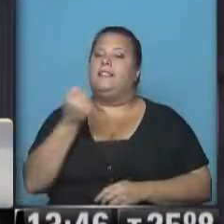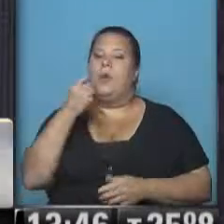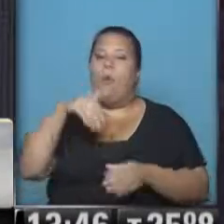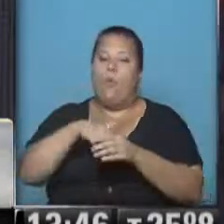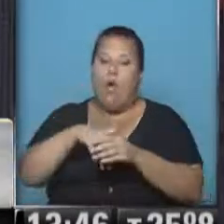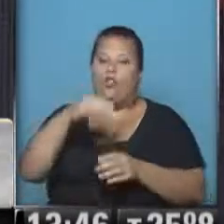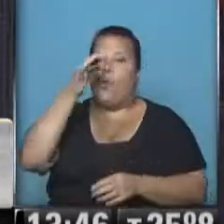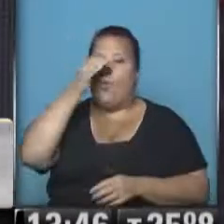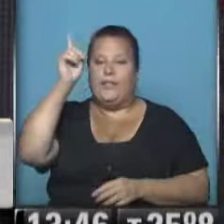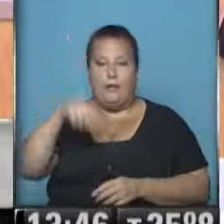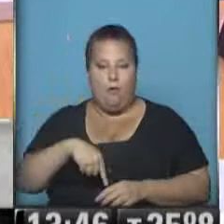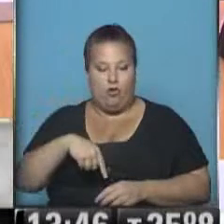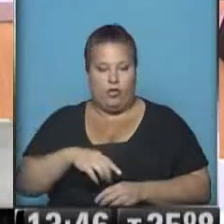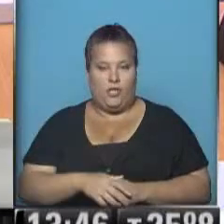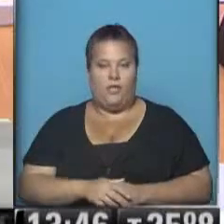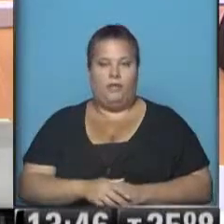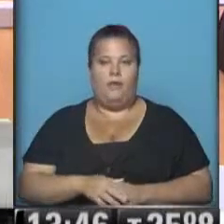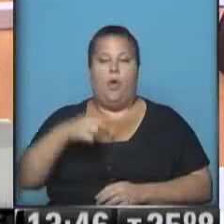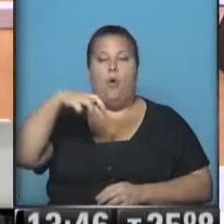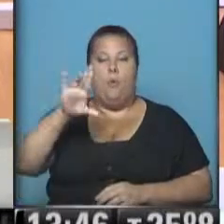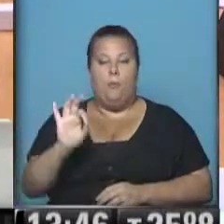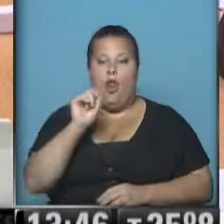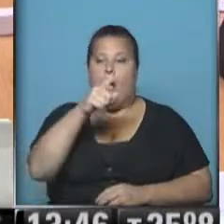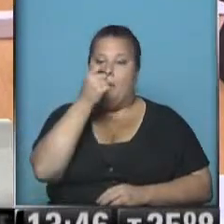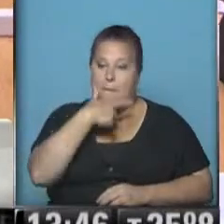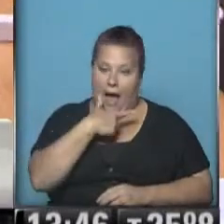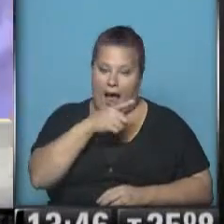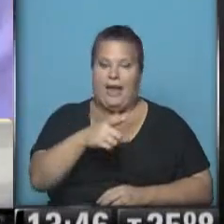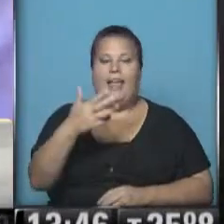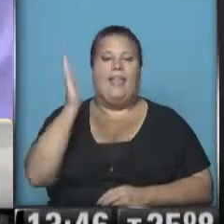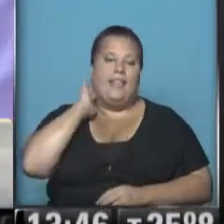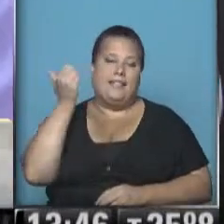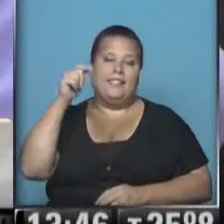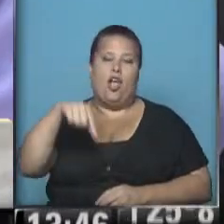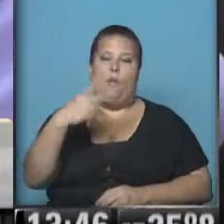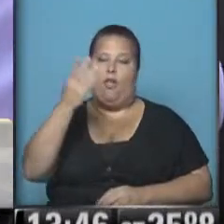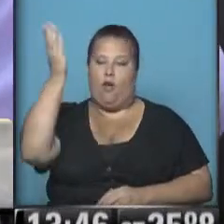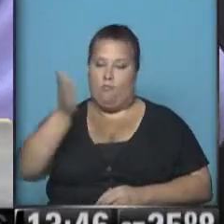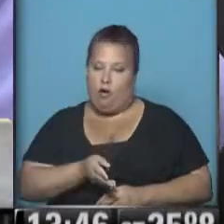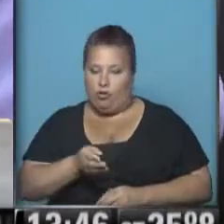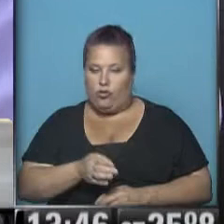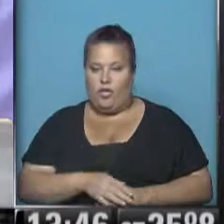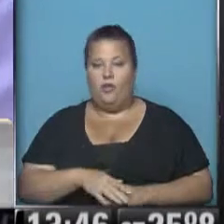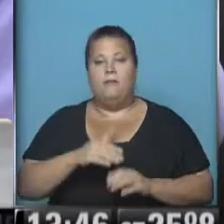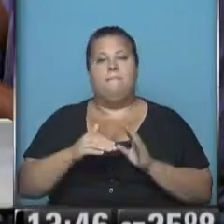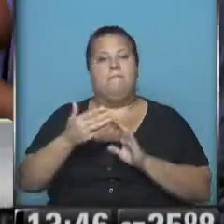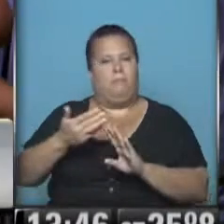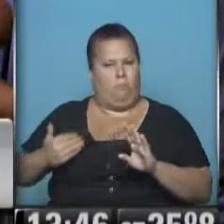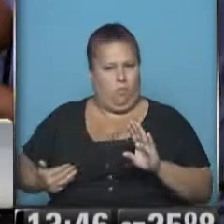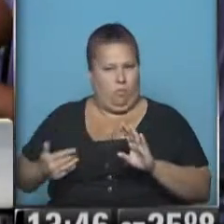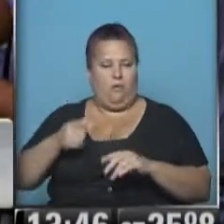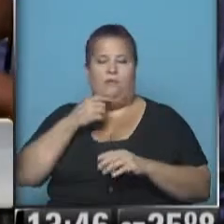voto del 20 por ciento y el pro de mauricio macri el 16,2 por ciento mucho más atrás